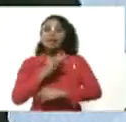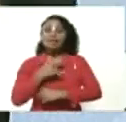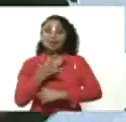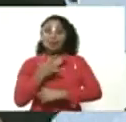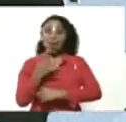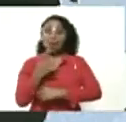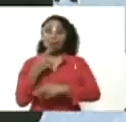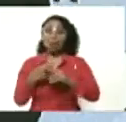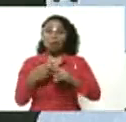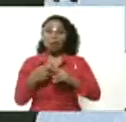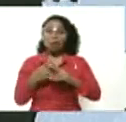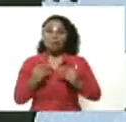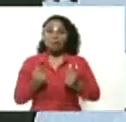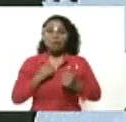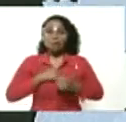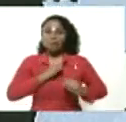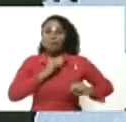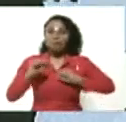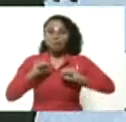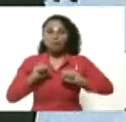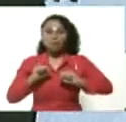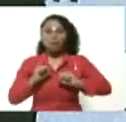que activen ese plan B